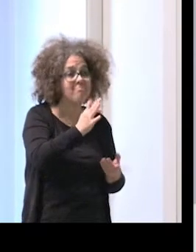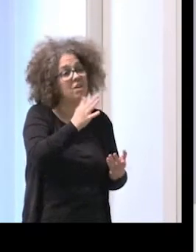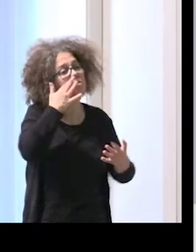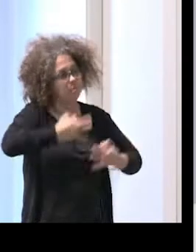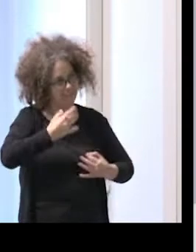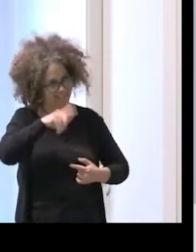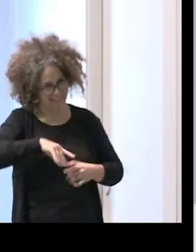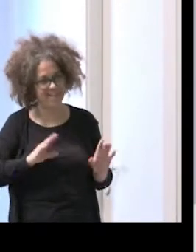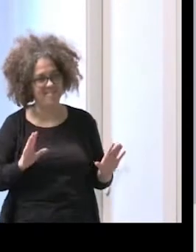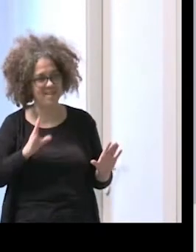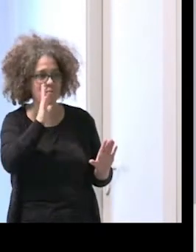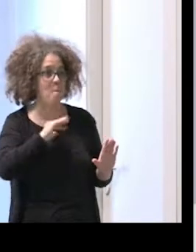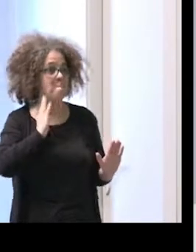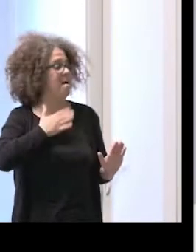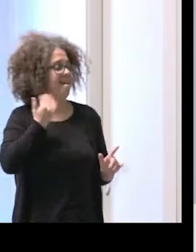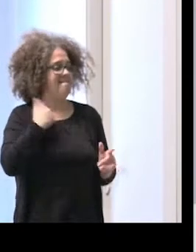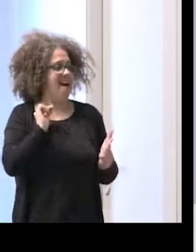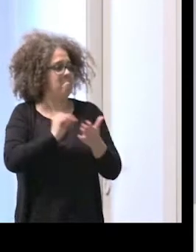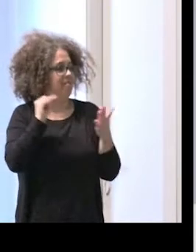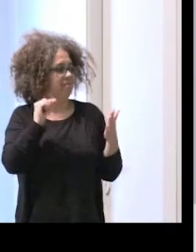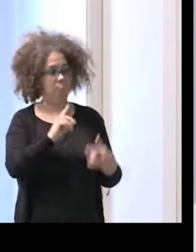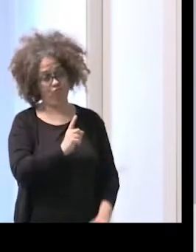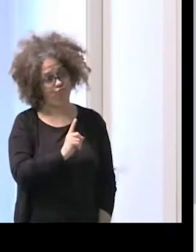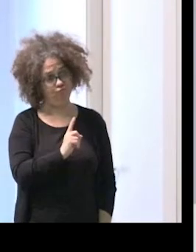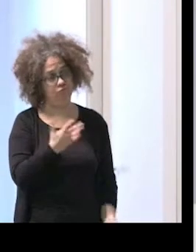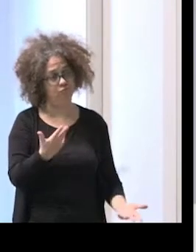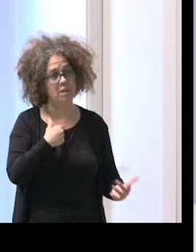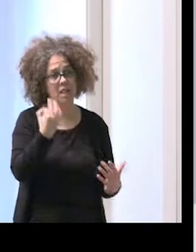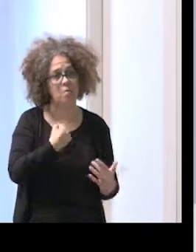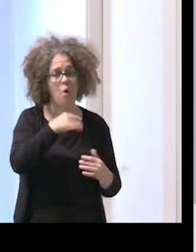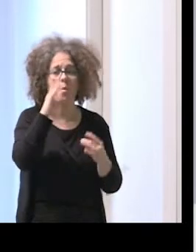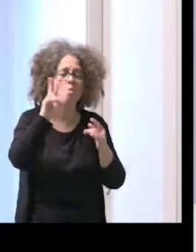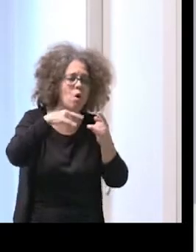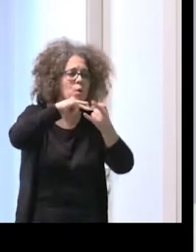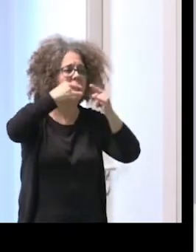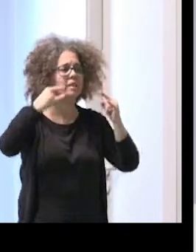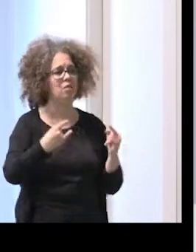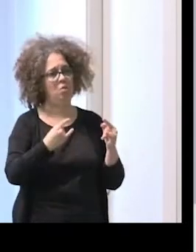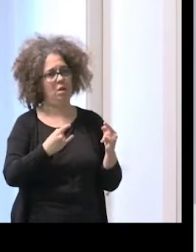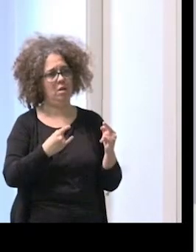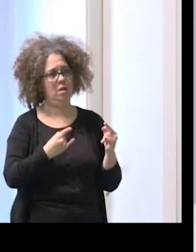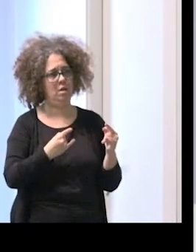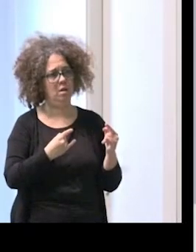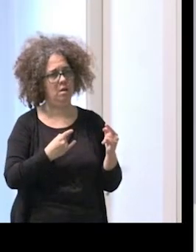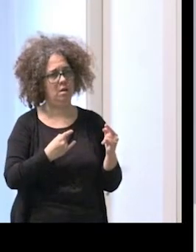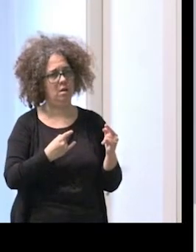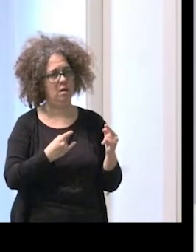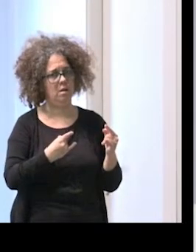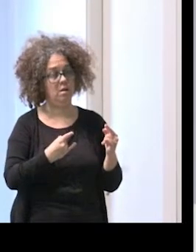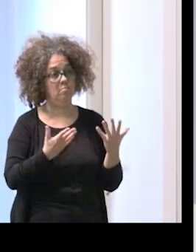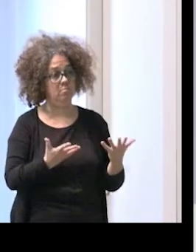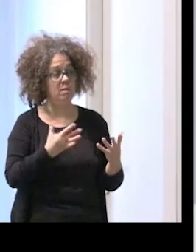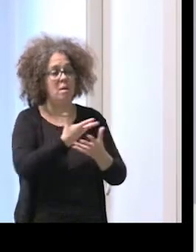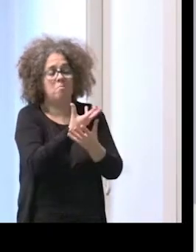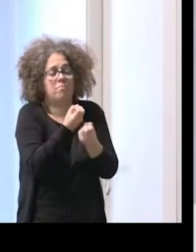a estar disponible mañana, y hay que considerarla como una tecnología que va a resolver de la misma forma que hay